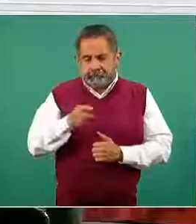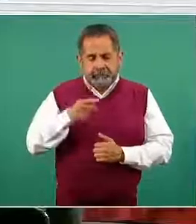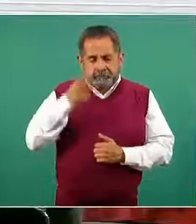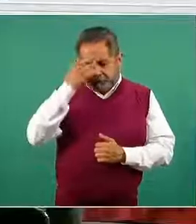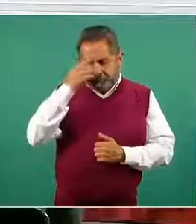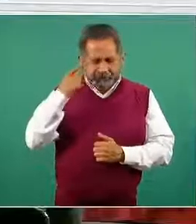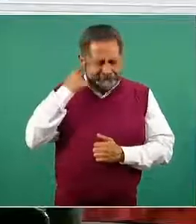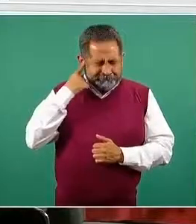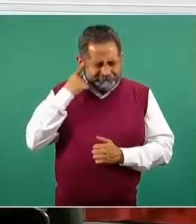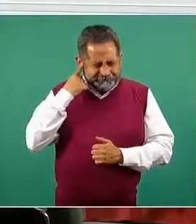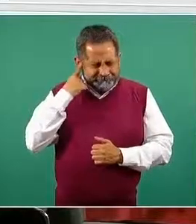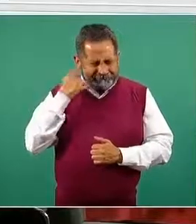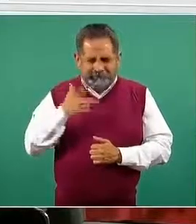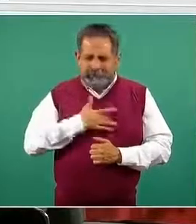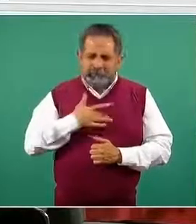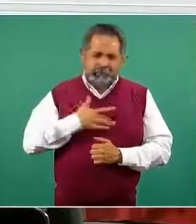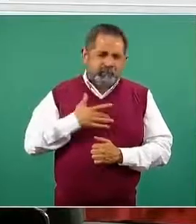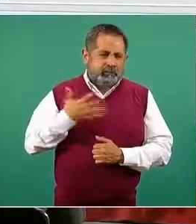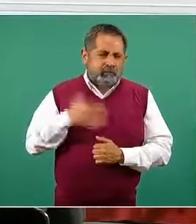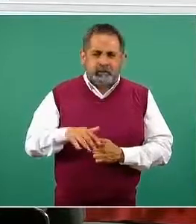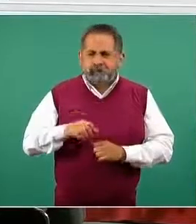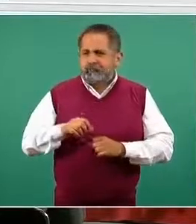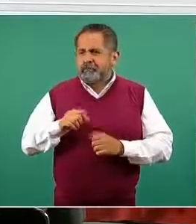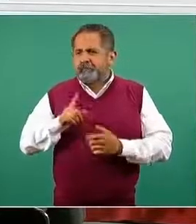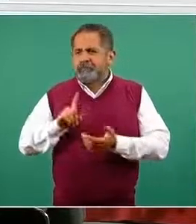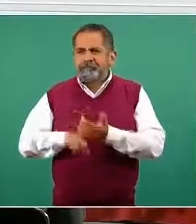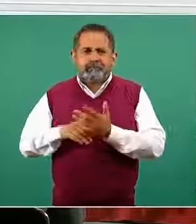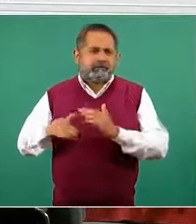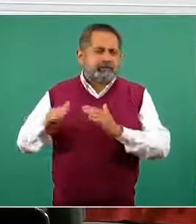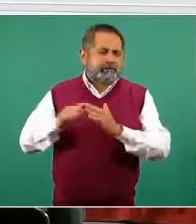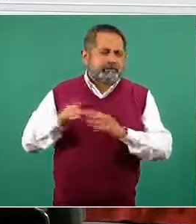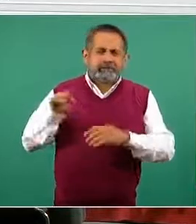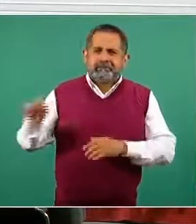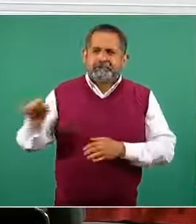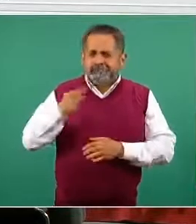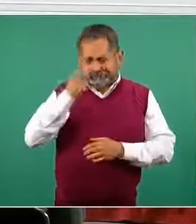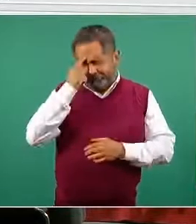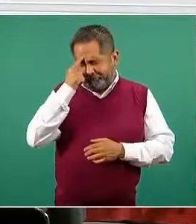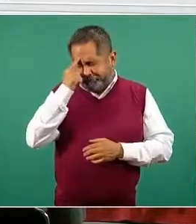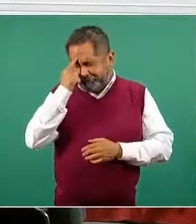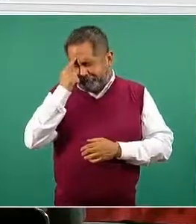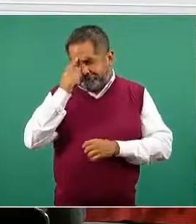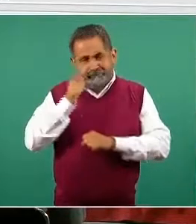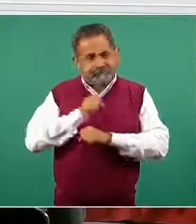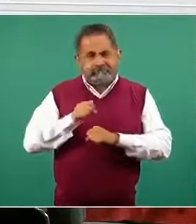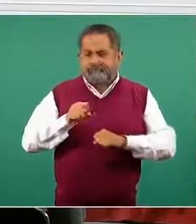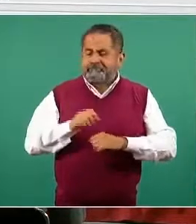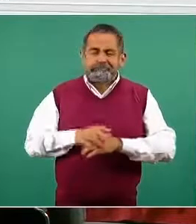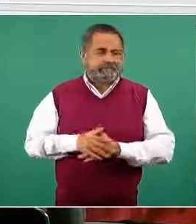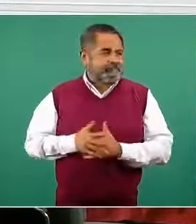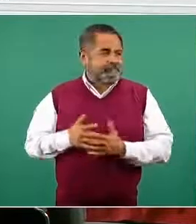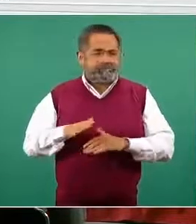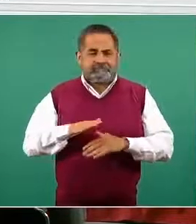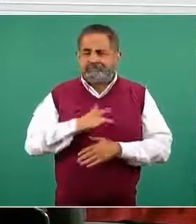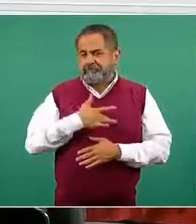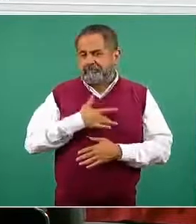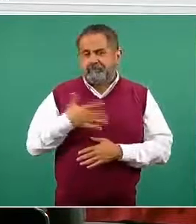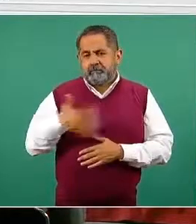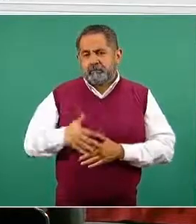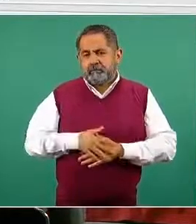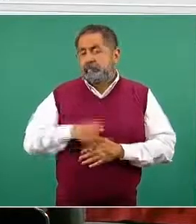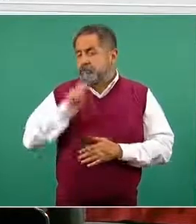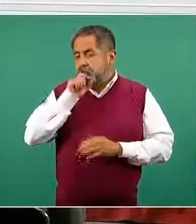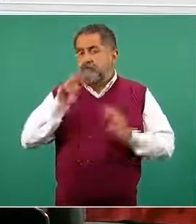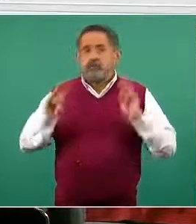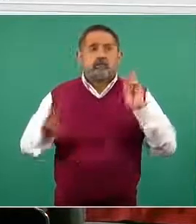simbrado miles de hogares en nuestro país y que también alrededor del